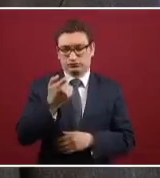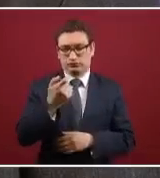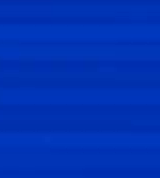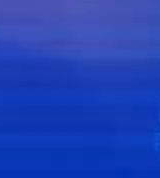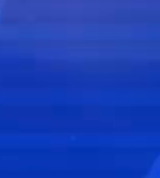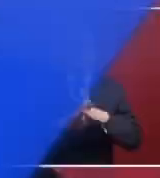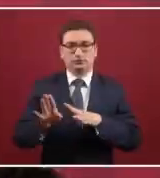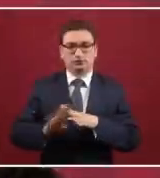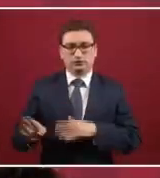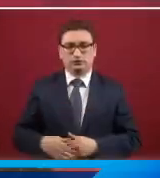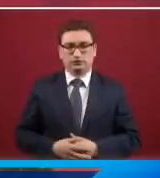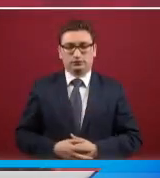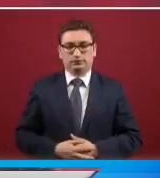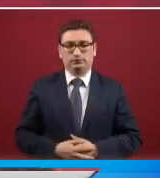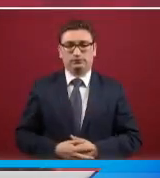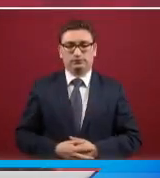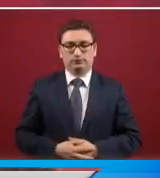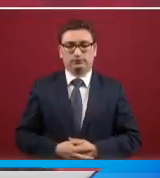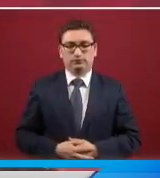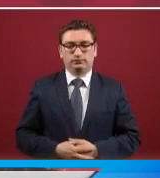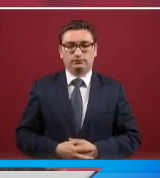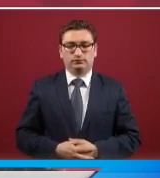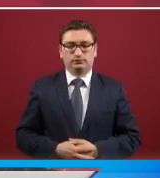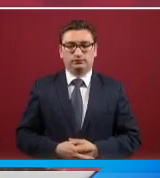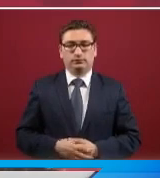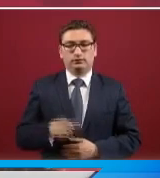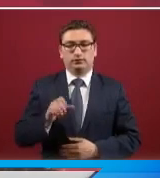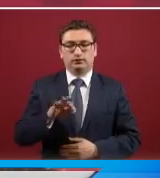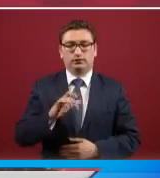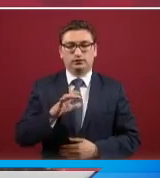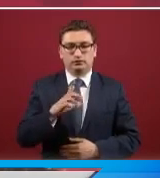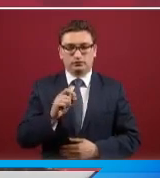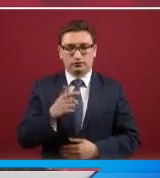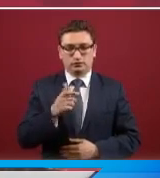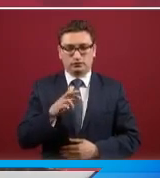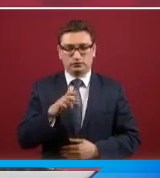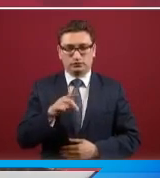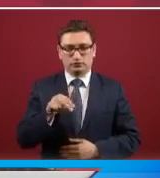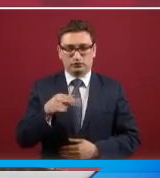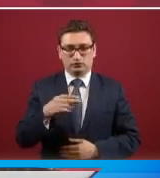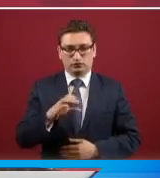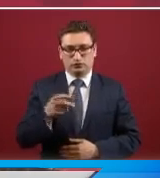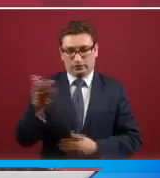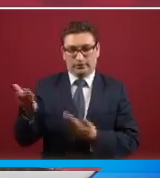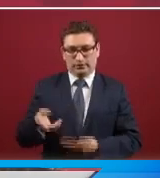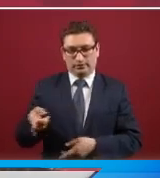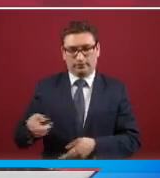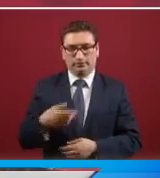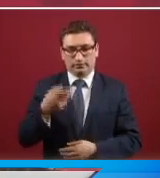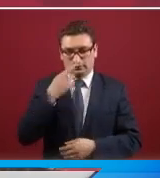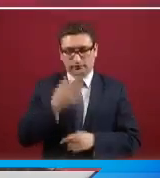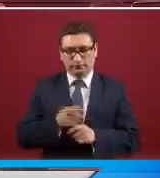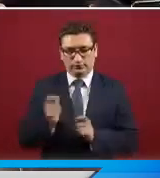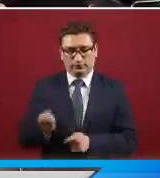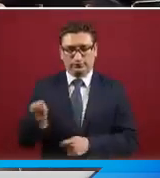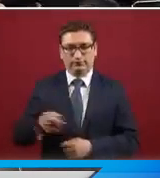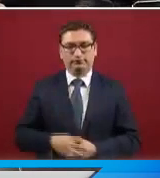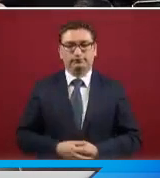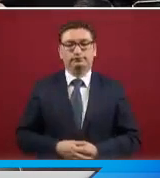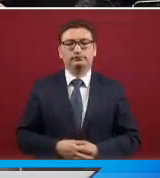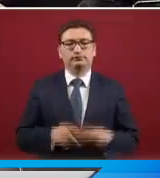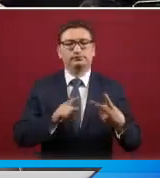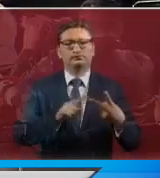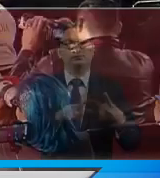agosto. Avance del plan migratorio. Se completó el despliegue de la Guardia Nacional ya que trabaja conforme a lo previsto.